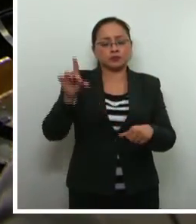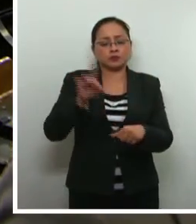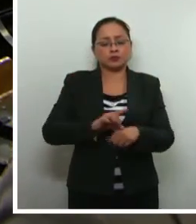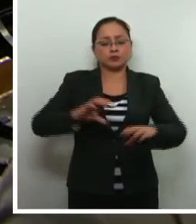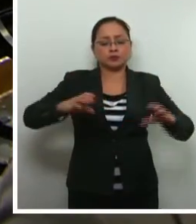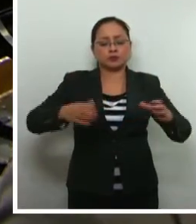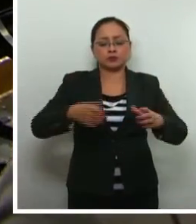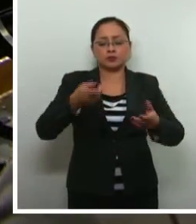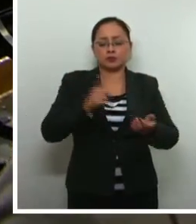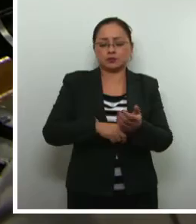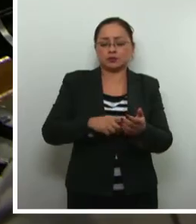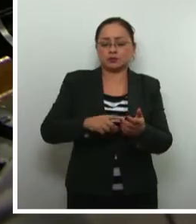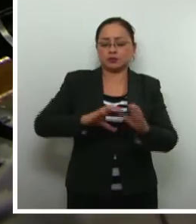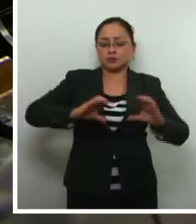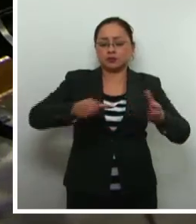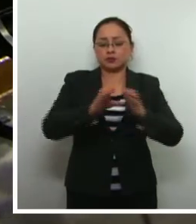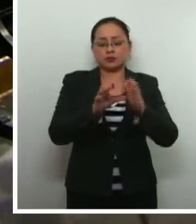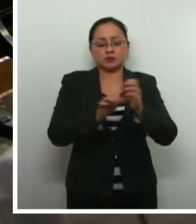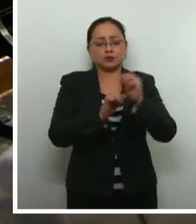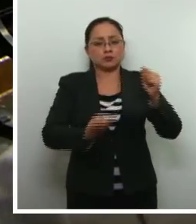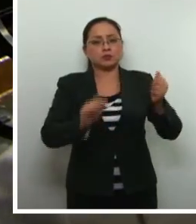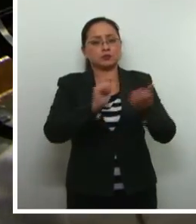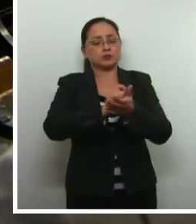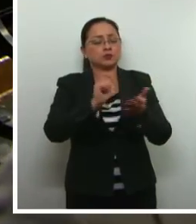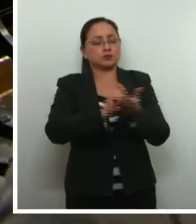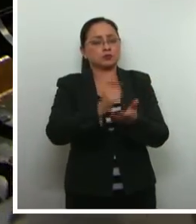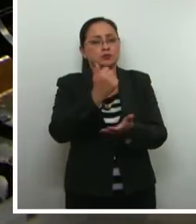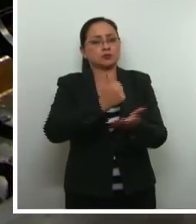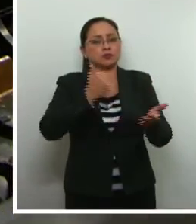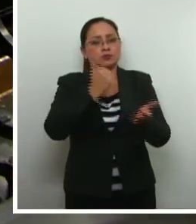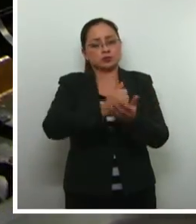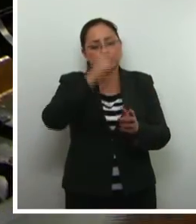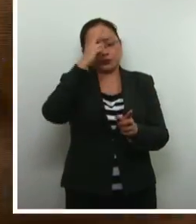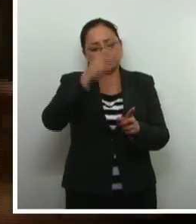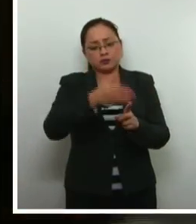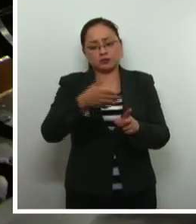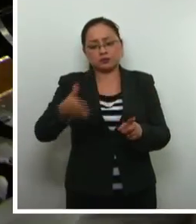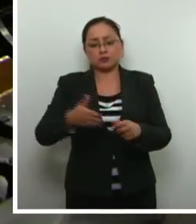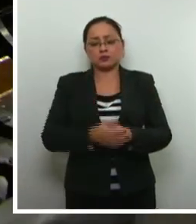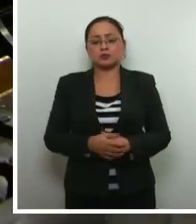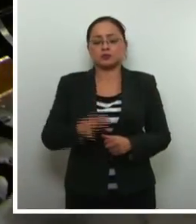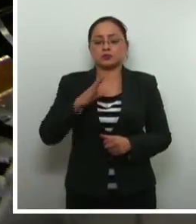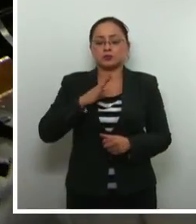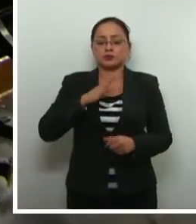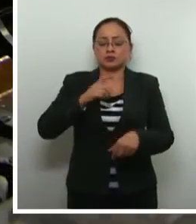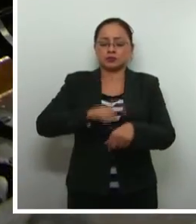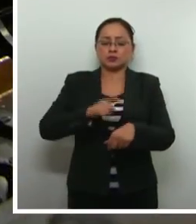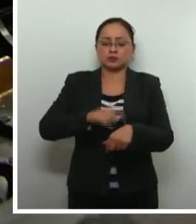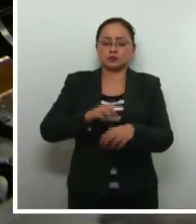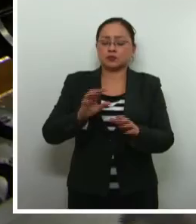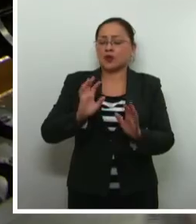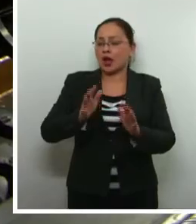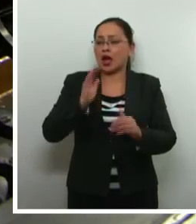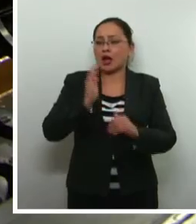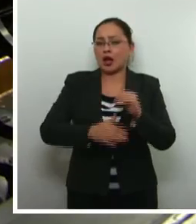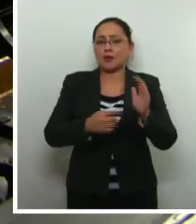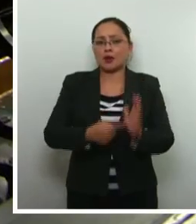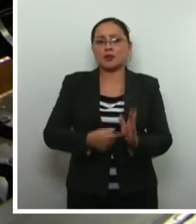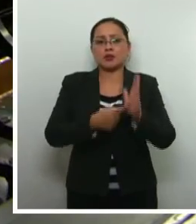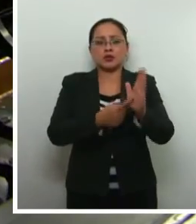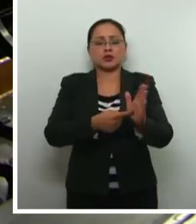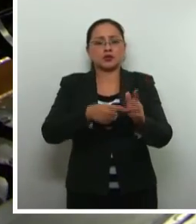la Comisión de la Asamblea Constituyente de la Ciudad de México. Se ha concluido ya con la presentación de